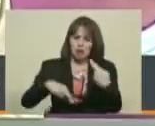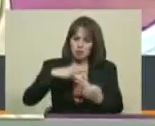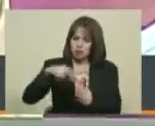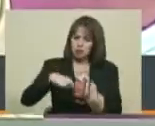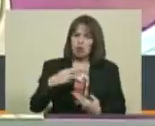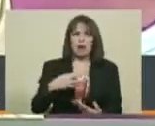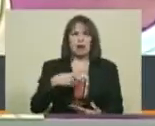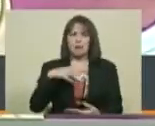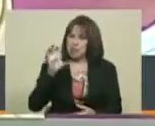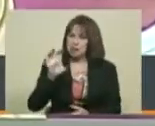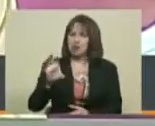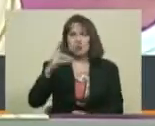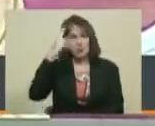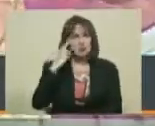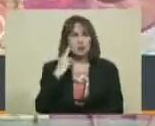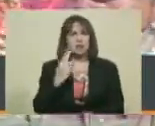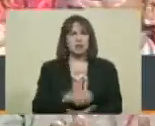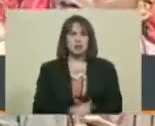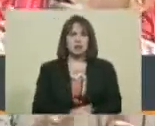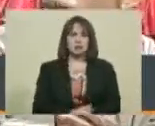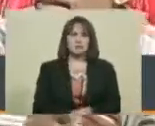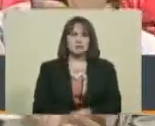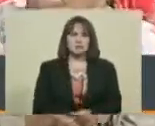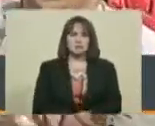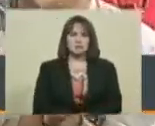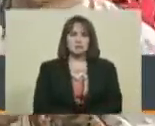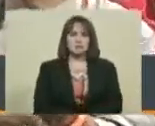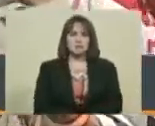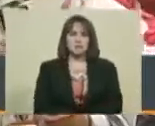revolucionaria, patriótica, bolivariana.